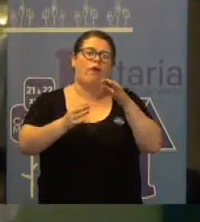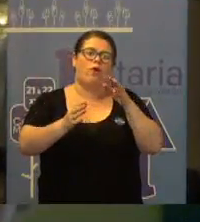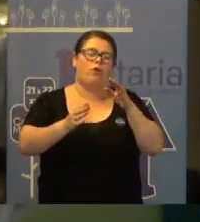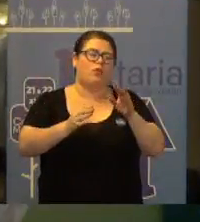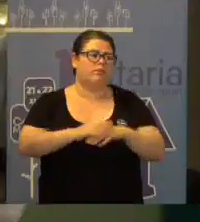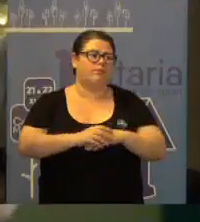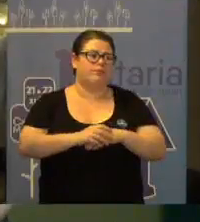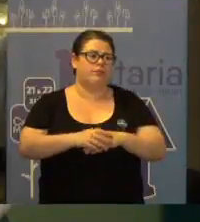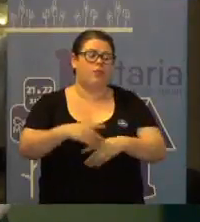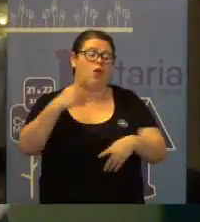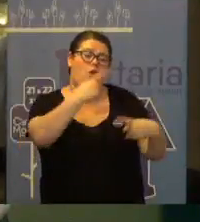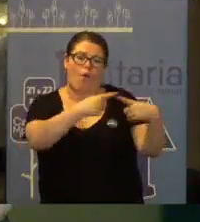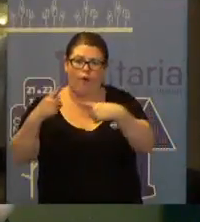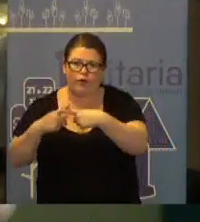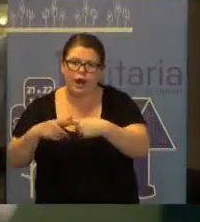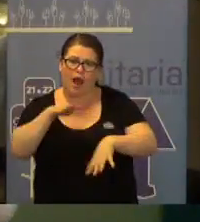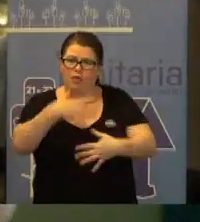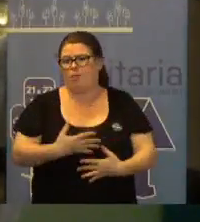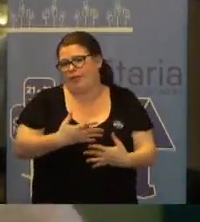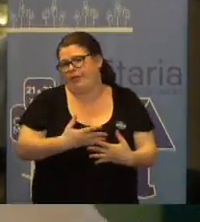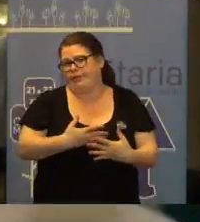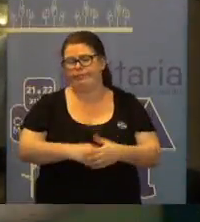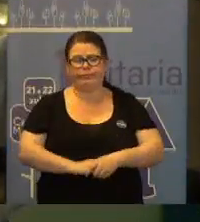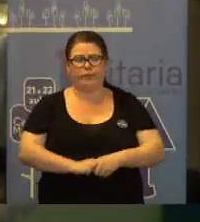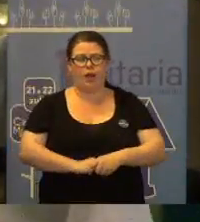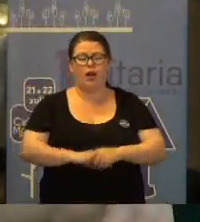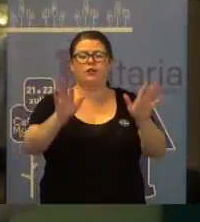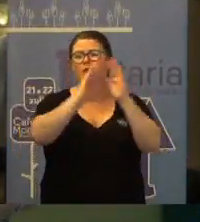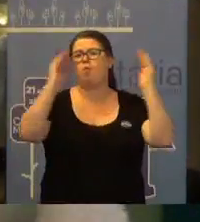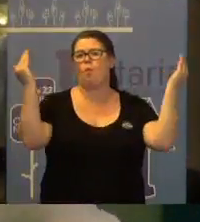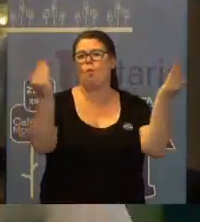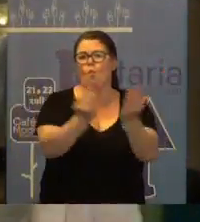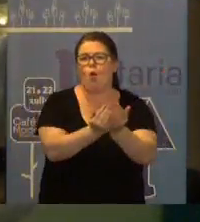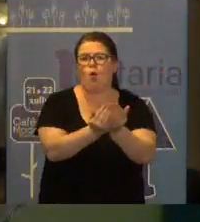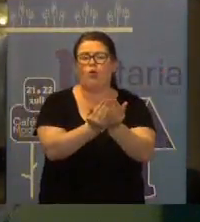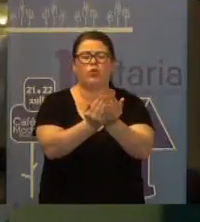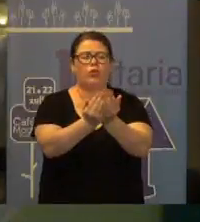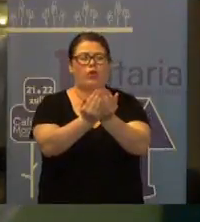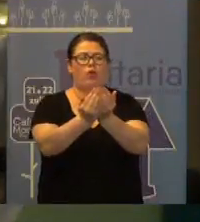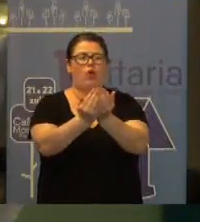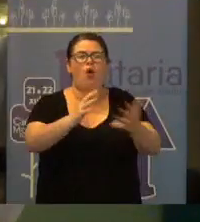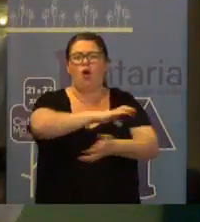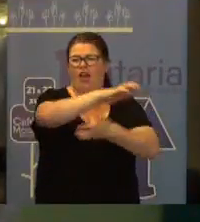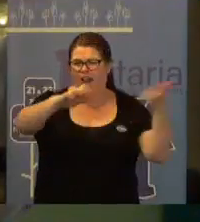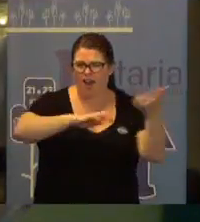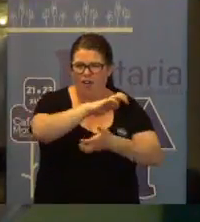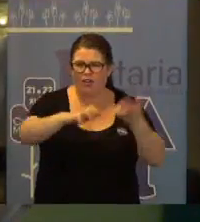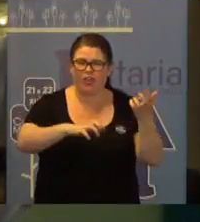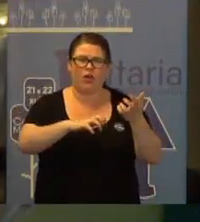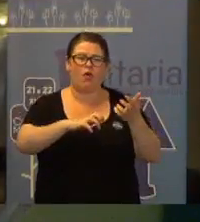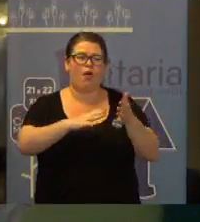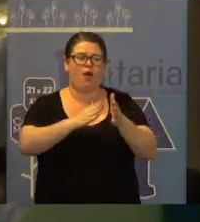varias cousas que están sucedendo. Que neste mundo global, caótico, o